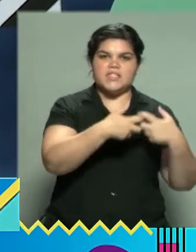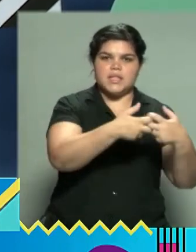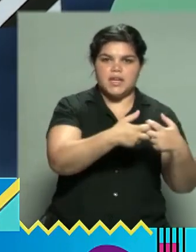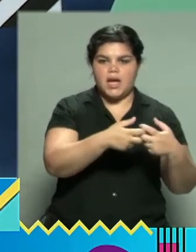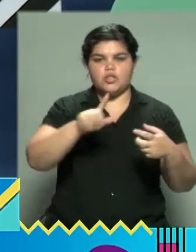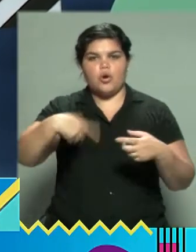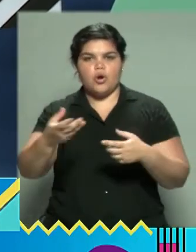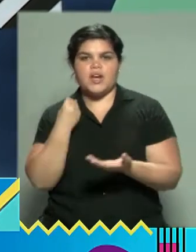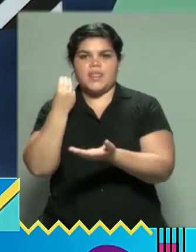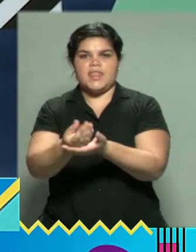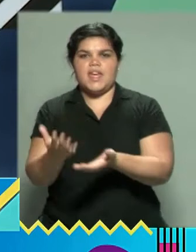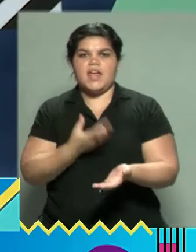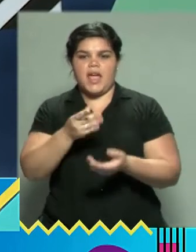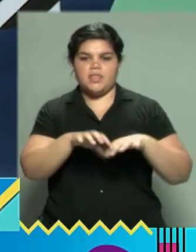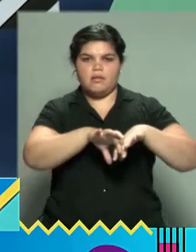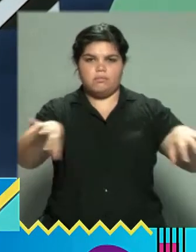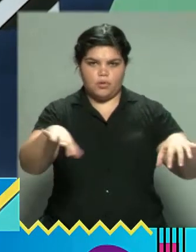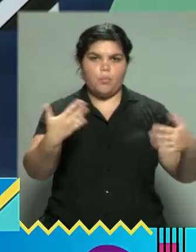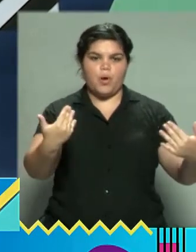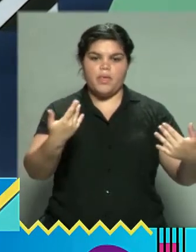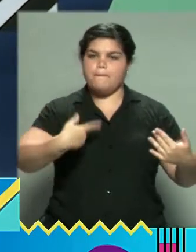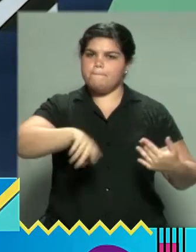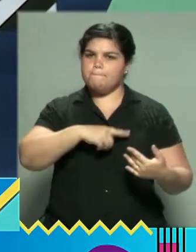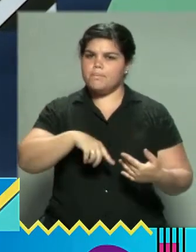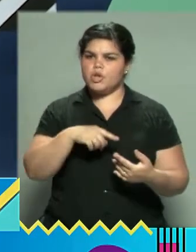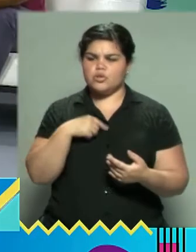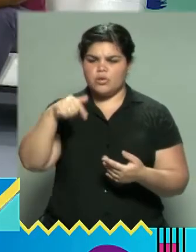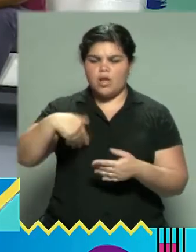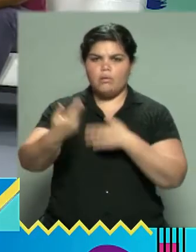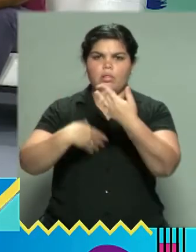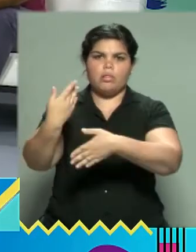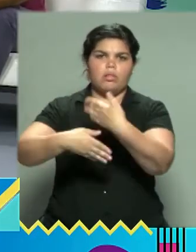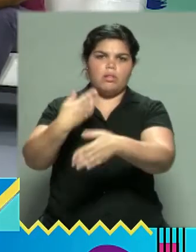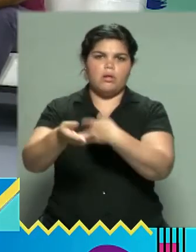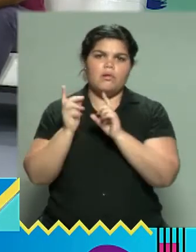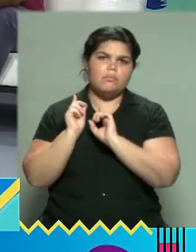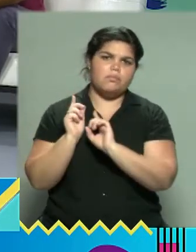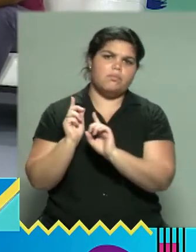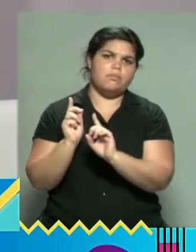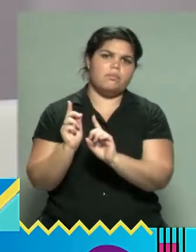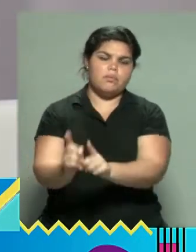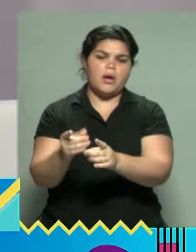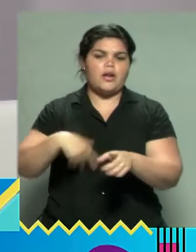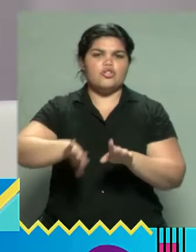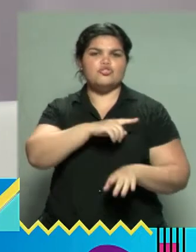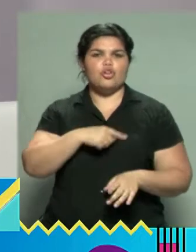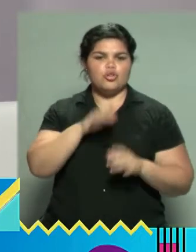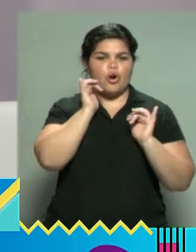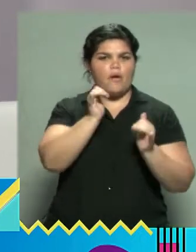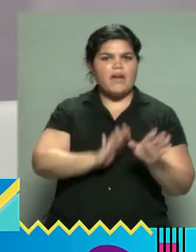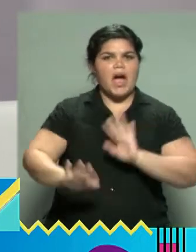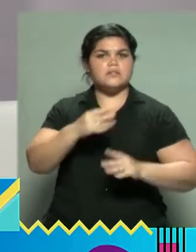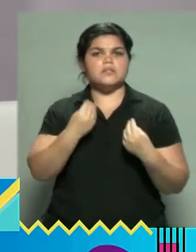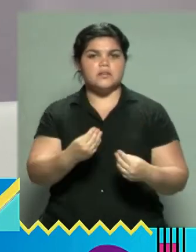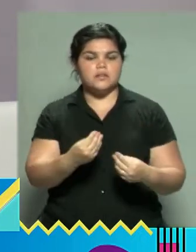mirando hacia adelante, ¿qué podemos hacer con estos dirigentes que se perpetúan? No, nosotros consideramos que bueno, si están implicados en casos de